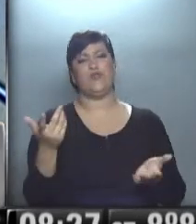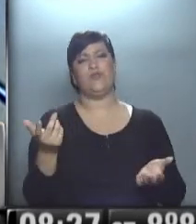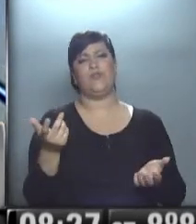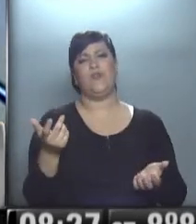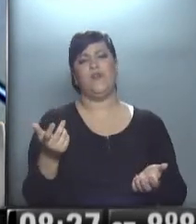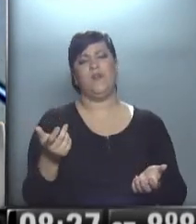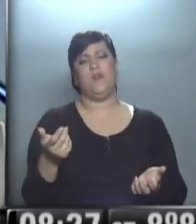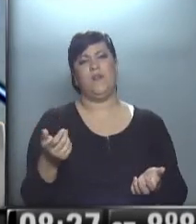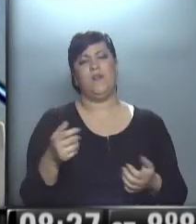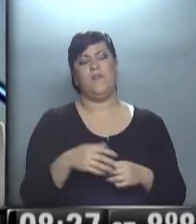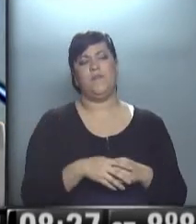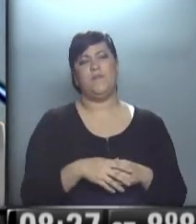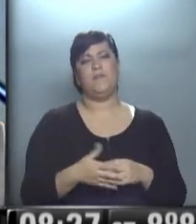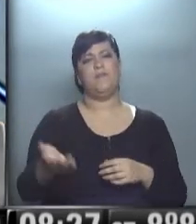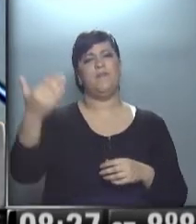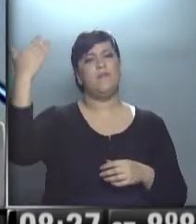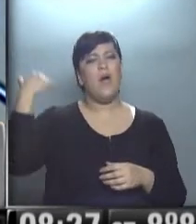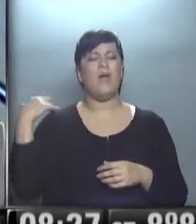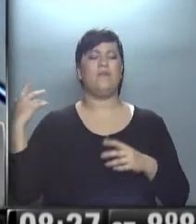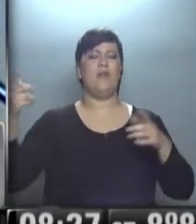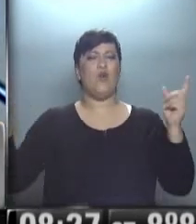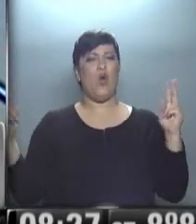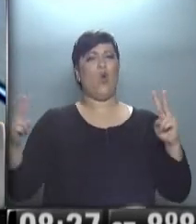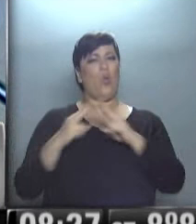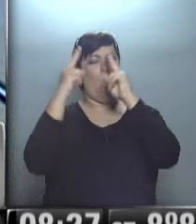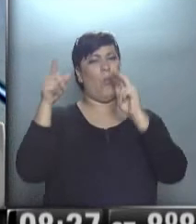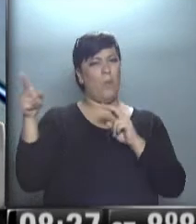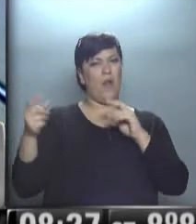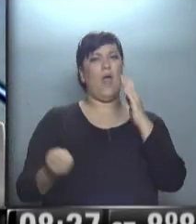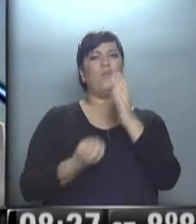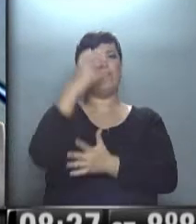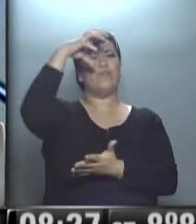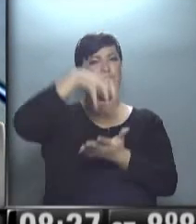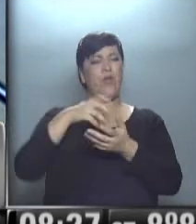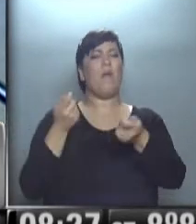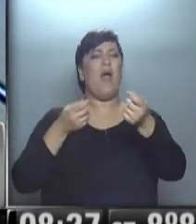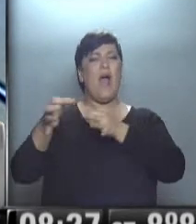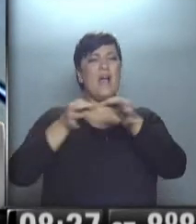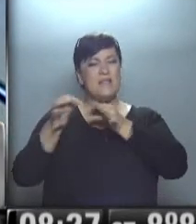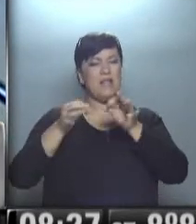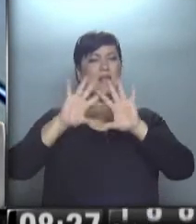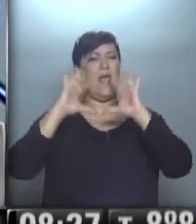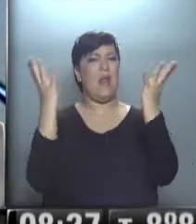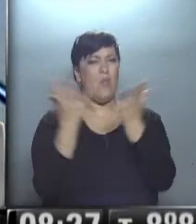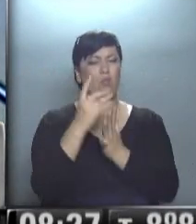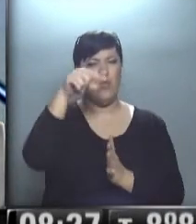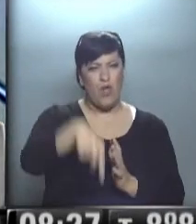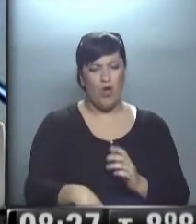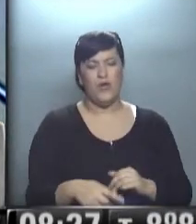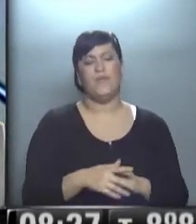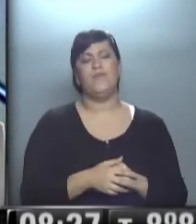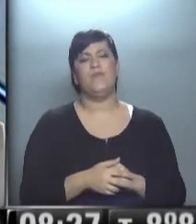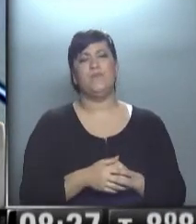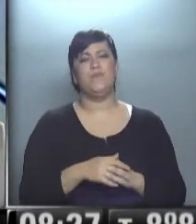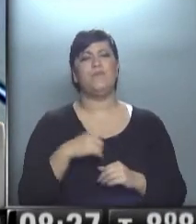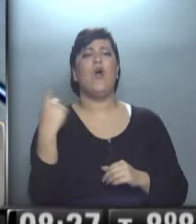por la cumbre de bretton woods respecto a su viabilidad estratégica en el mundo global de hoy nosotros